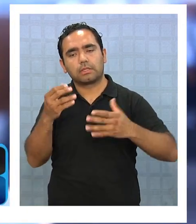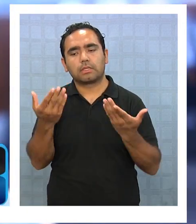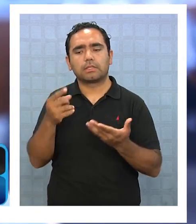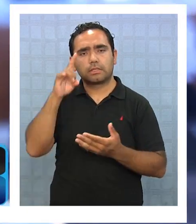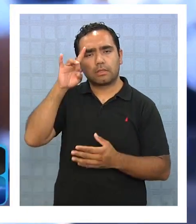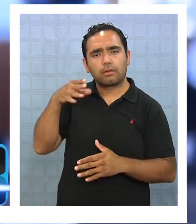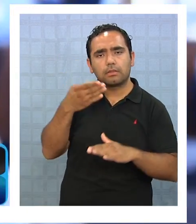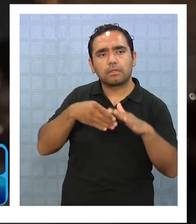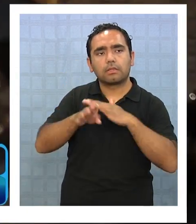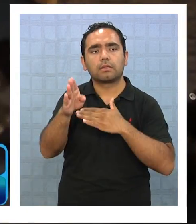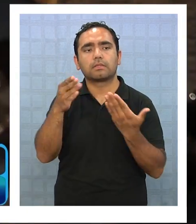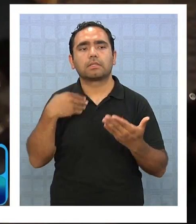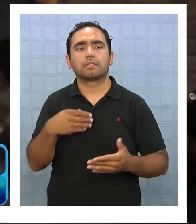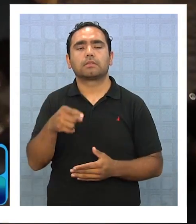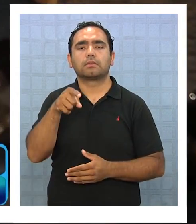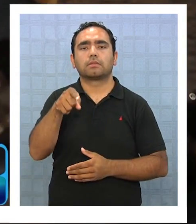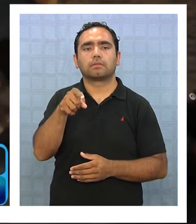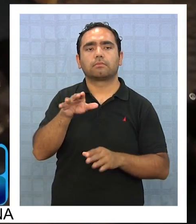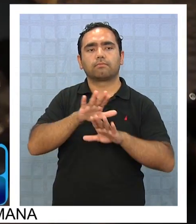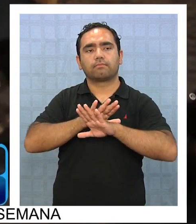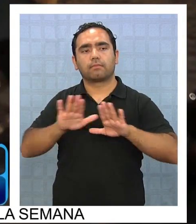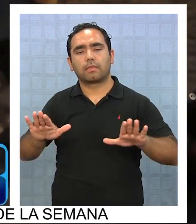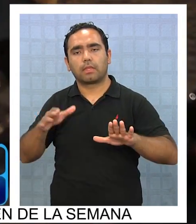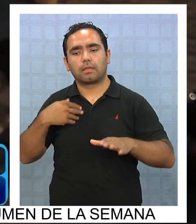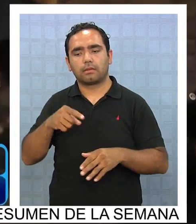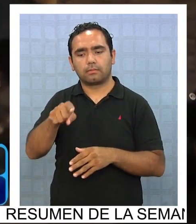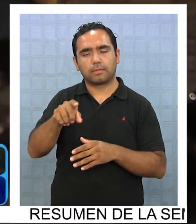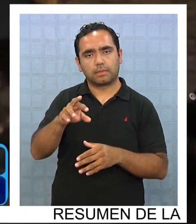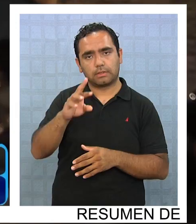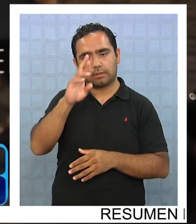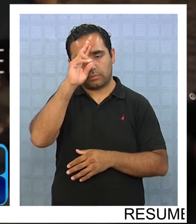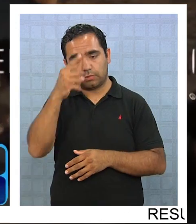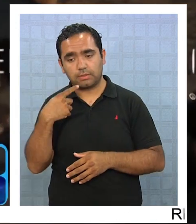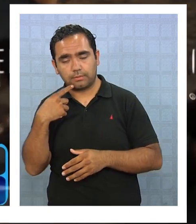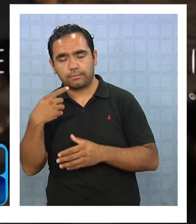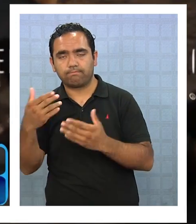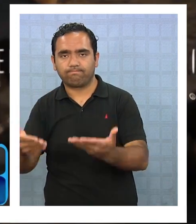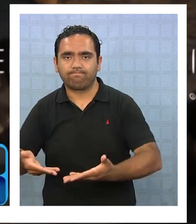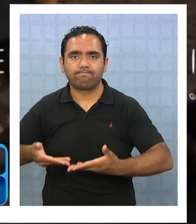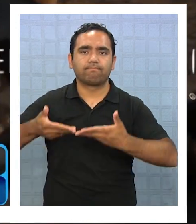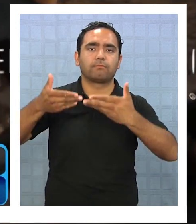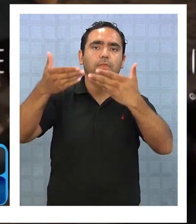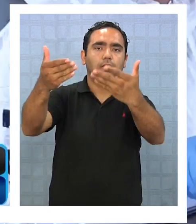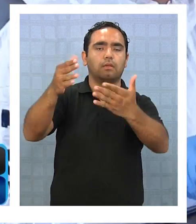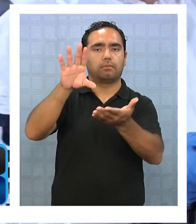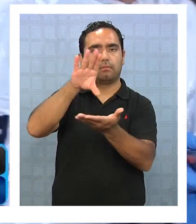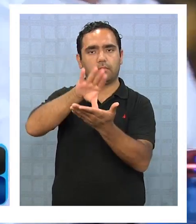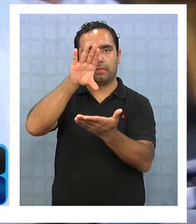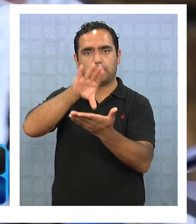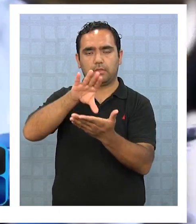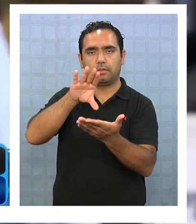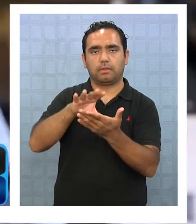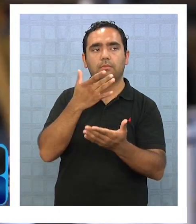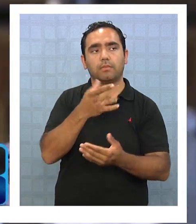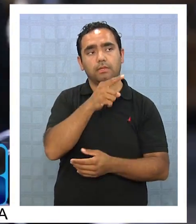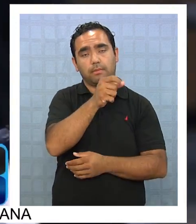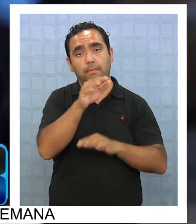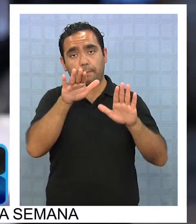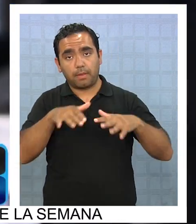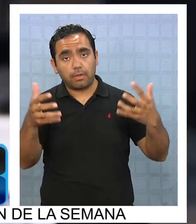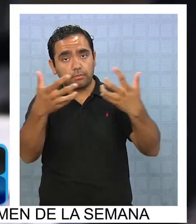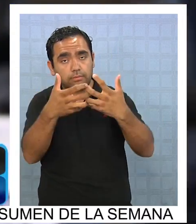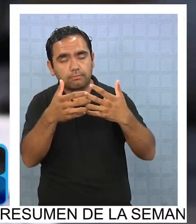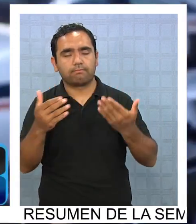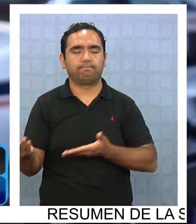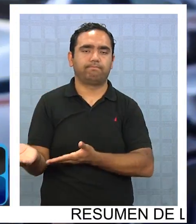son procesos que culminarán con la repatriación de los restos si corresponden a la mujer denunciada desde República Dominicana.